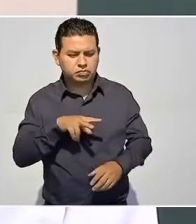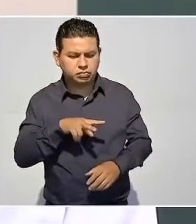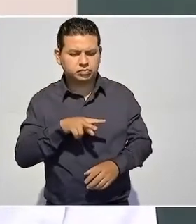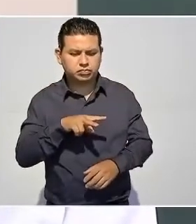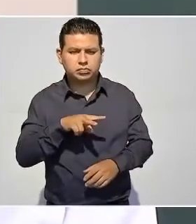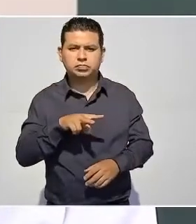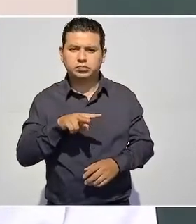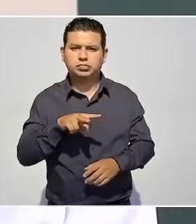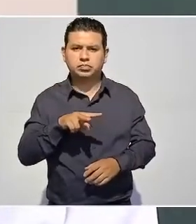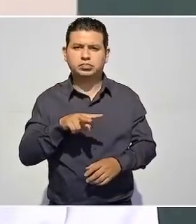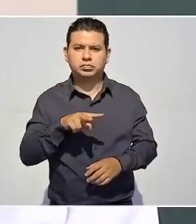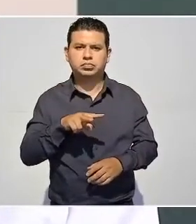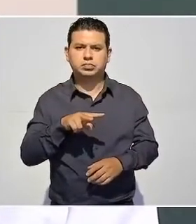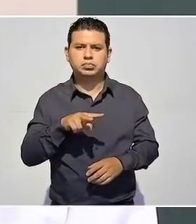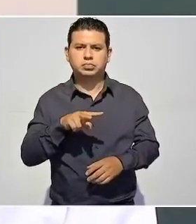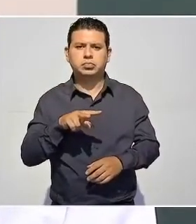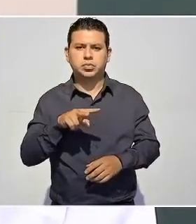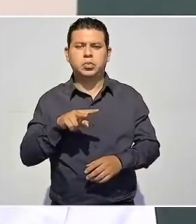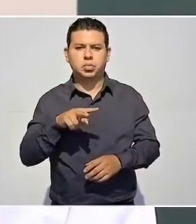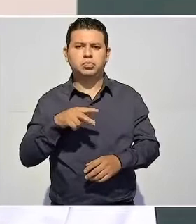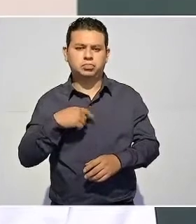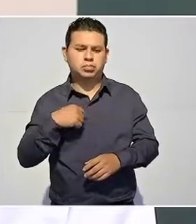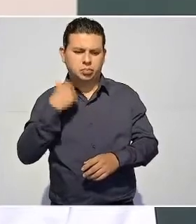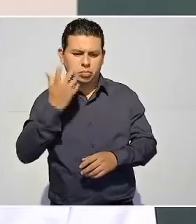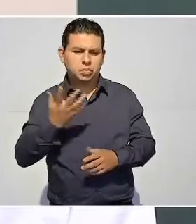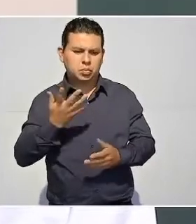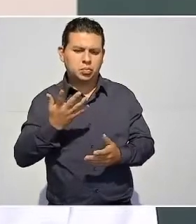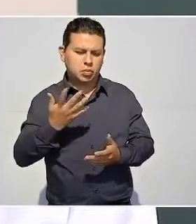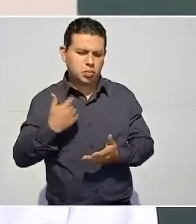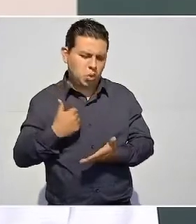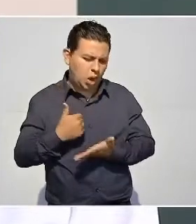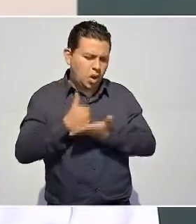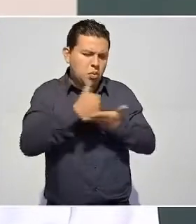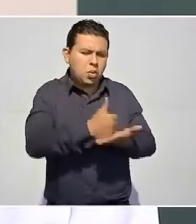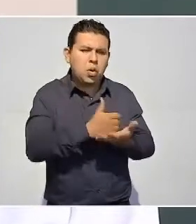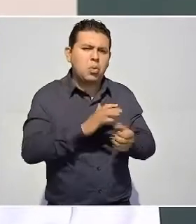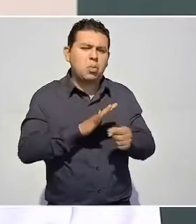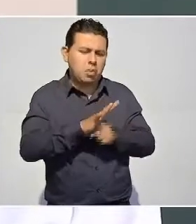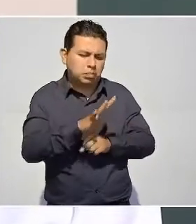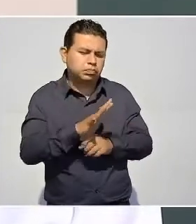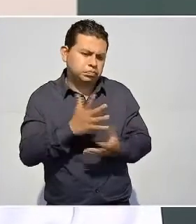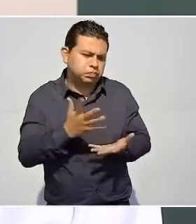he venido a ver en qué puedo ser útil.